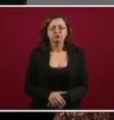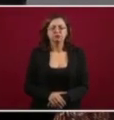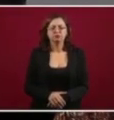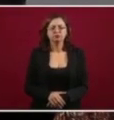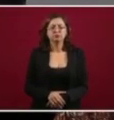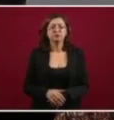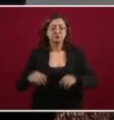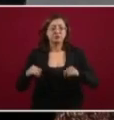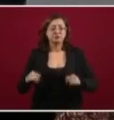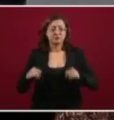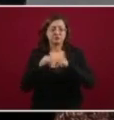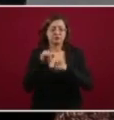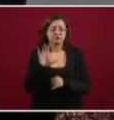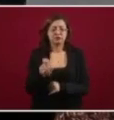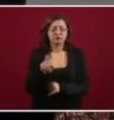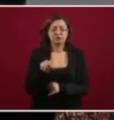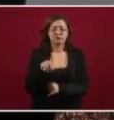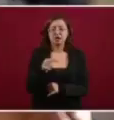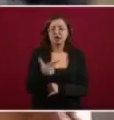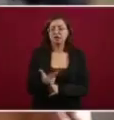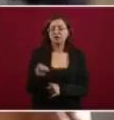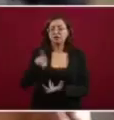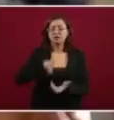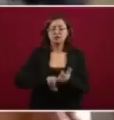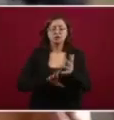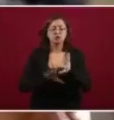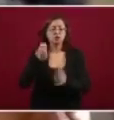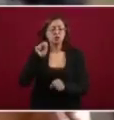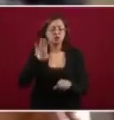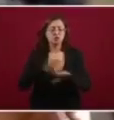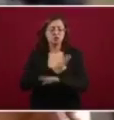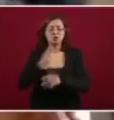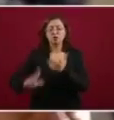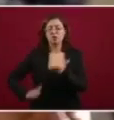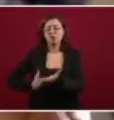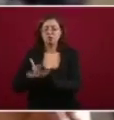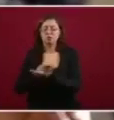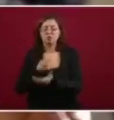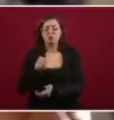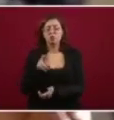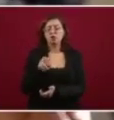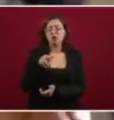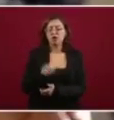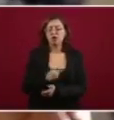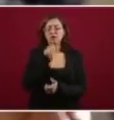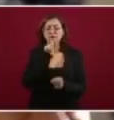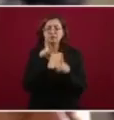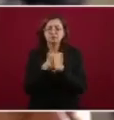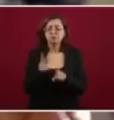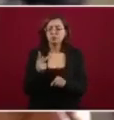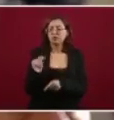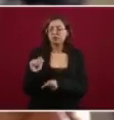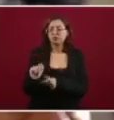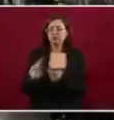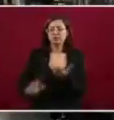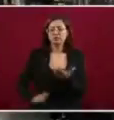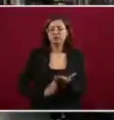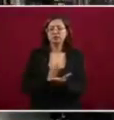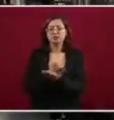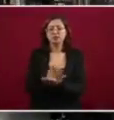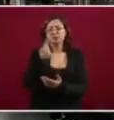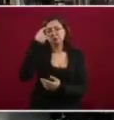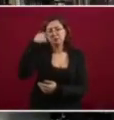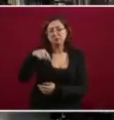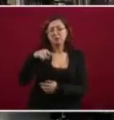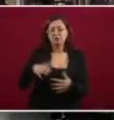hay un proyecto de reforma constitucional, tanto de Morena como de PT, para la aparición de la Defensoría del